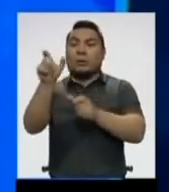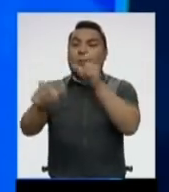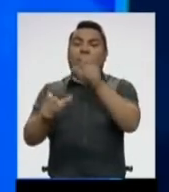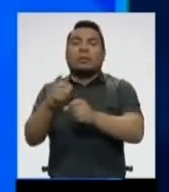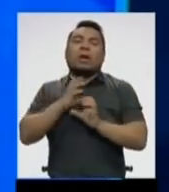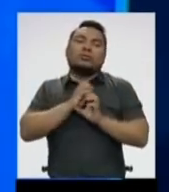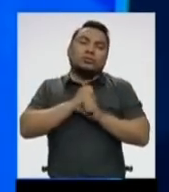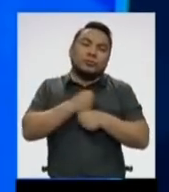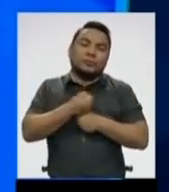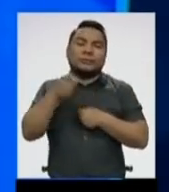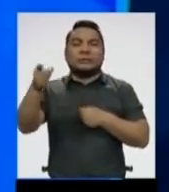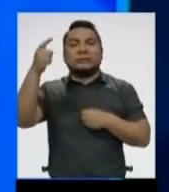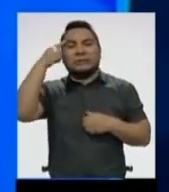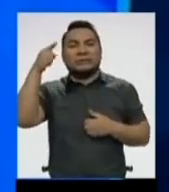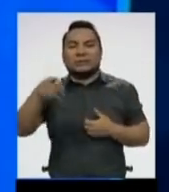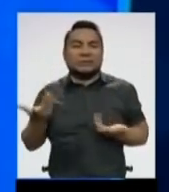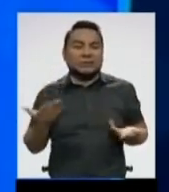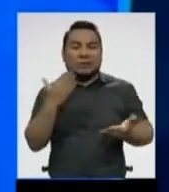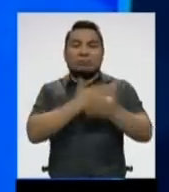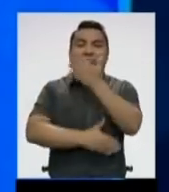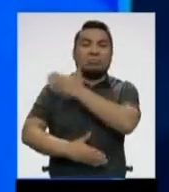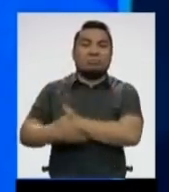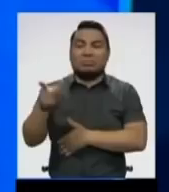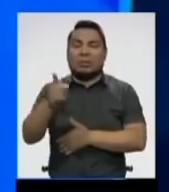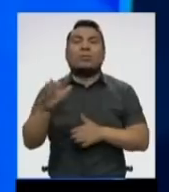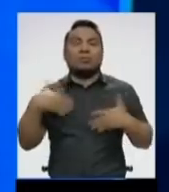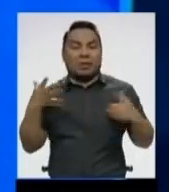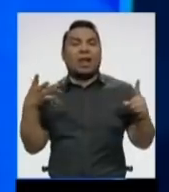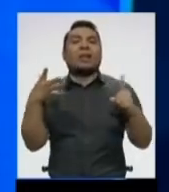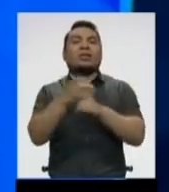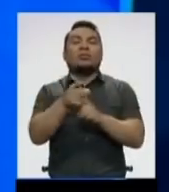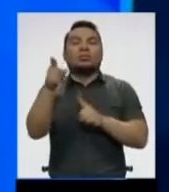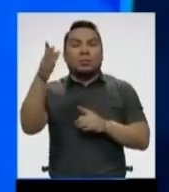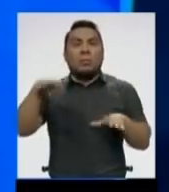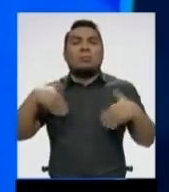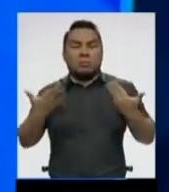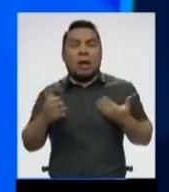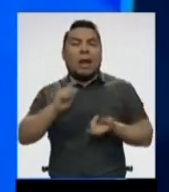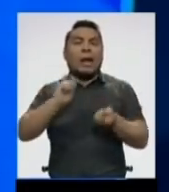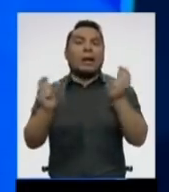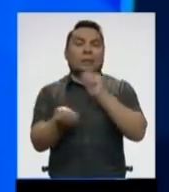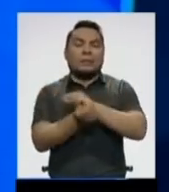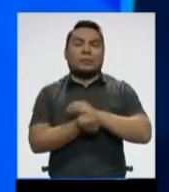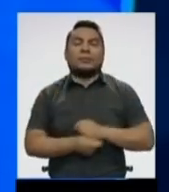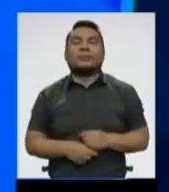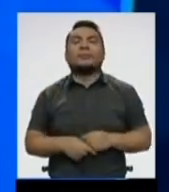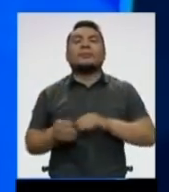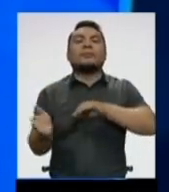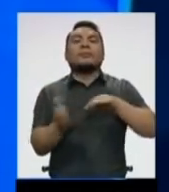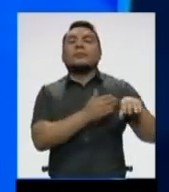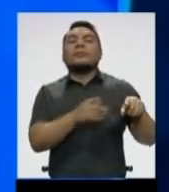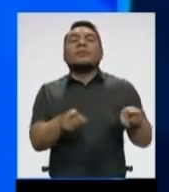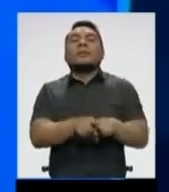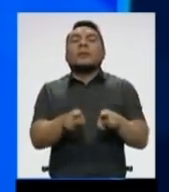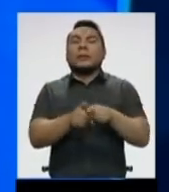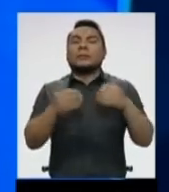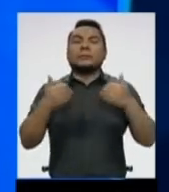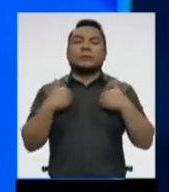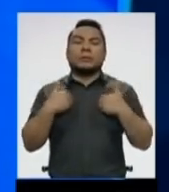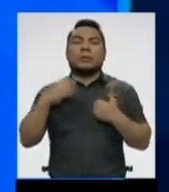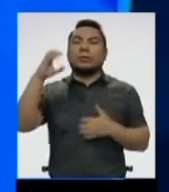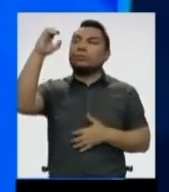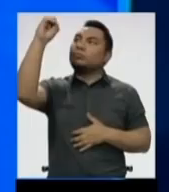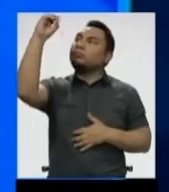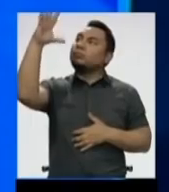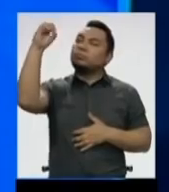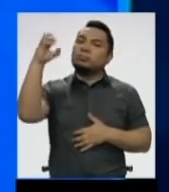sufren con estas capacidades o incapacidades puedan lograr su destino, puedan lograr un cambio. También tenemos que tener